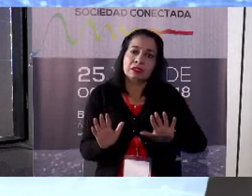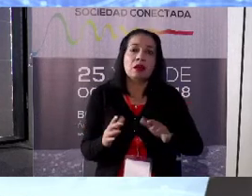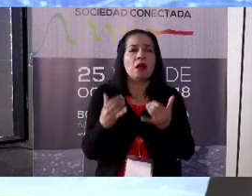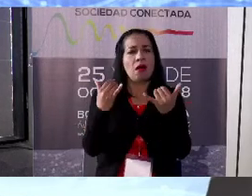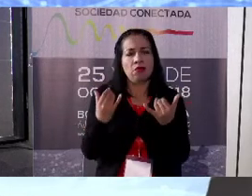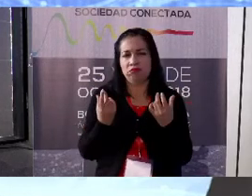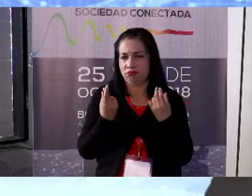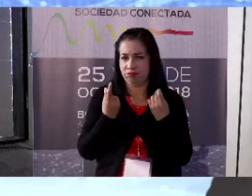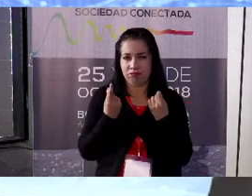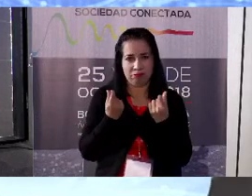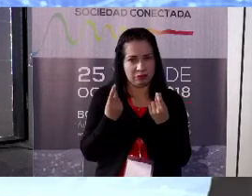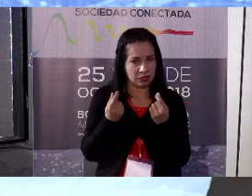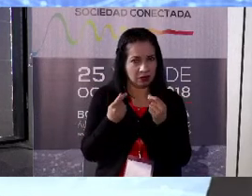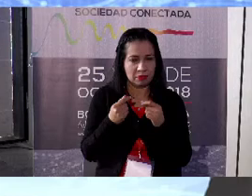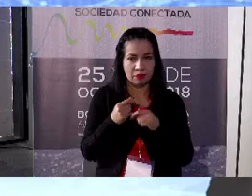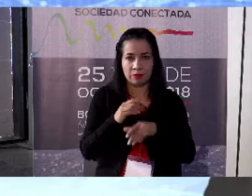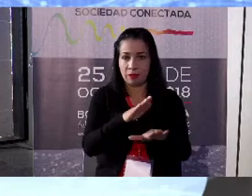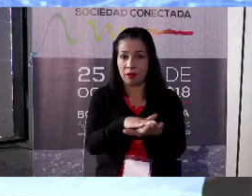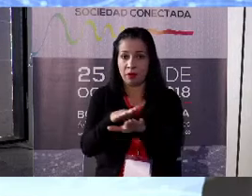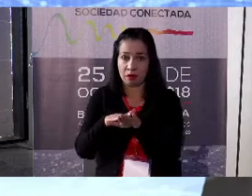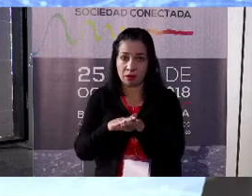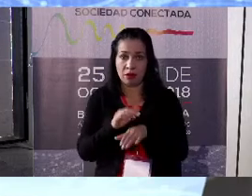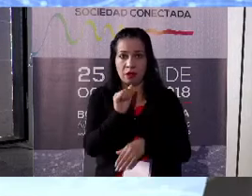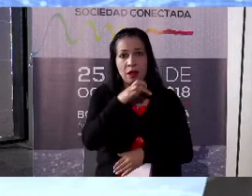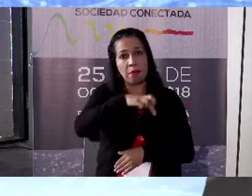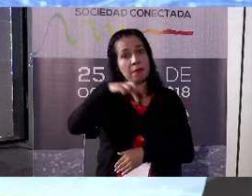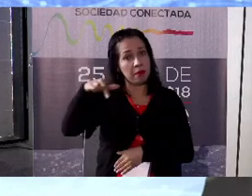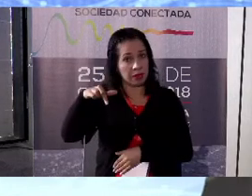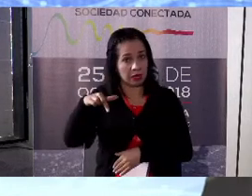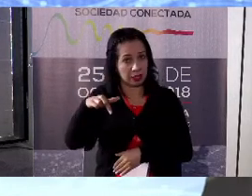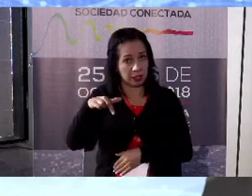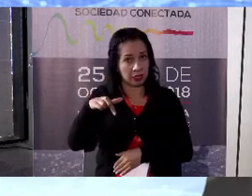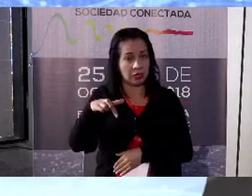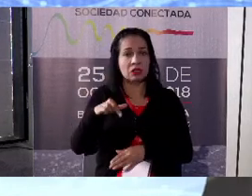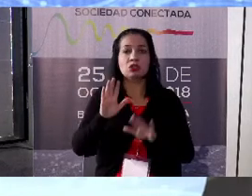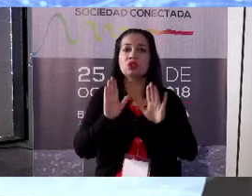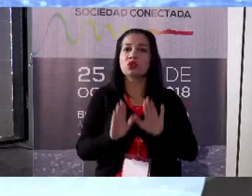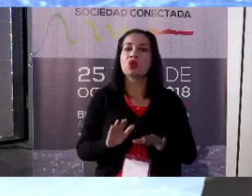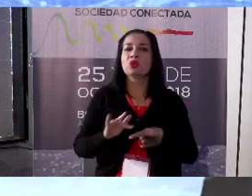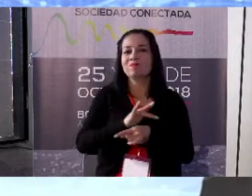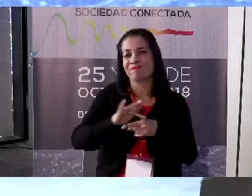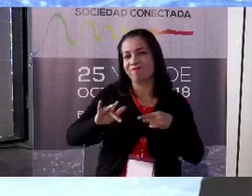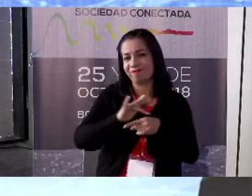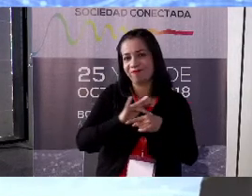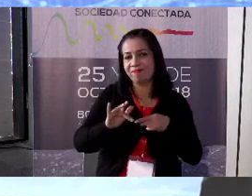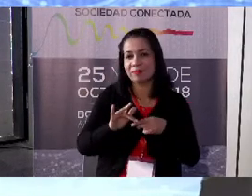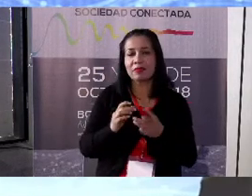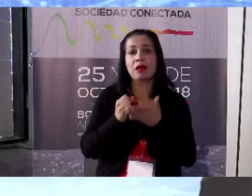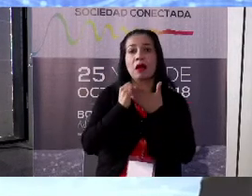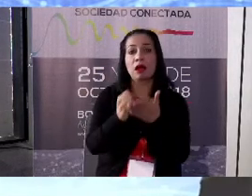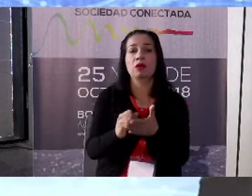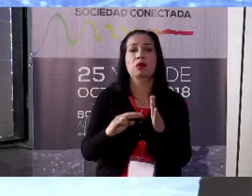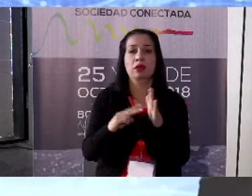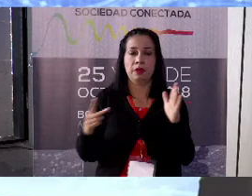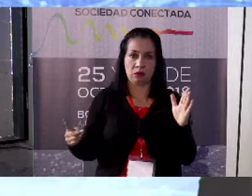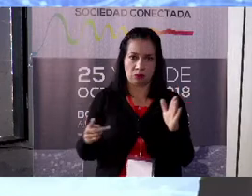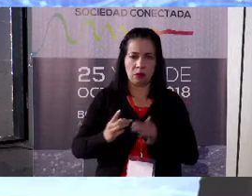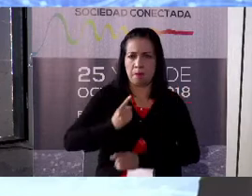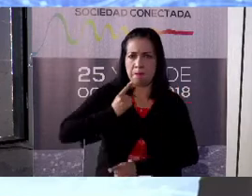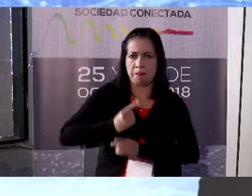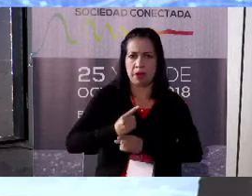rápidamente Cuáles aplicaciones podrían eventualmente ayudar a que las tecnologías se cumplan eh